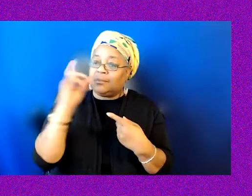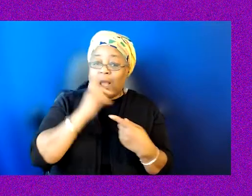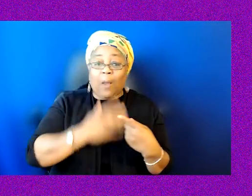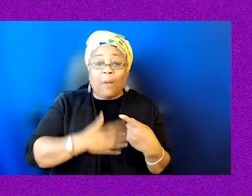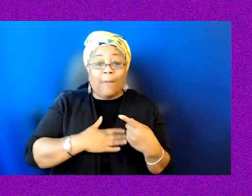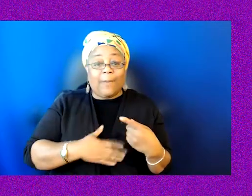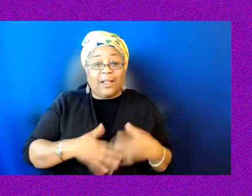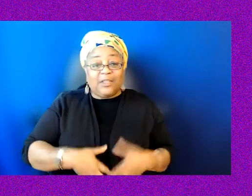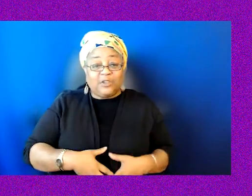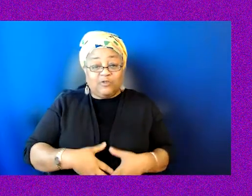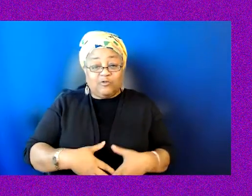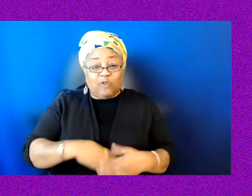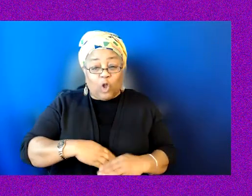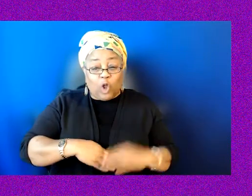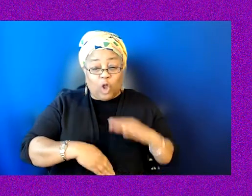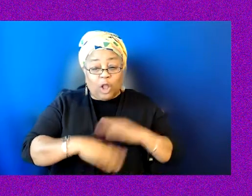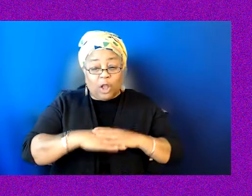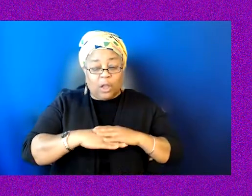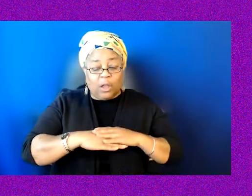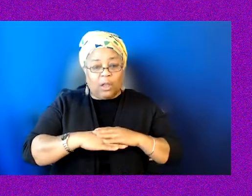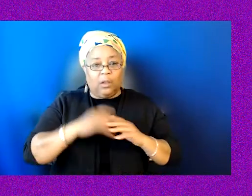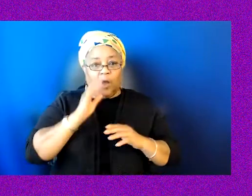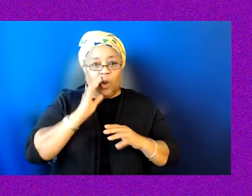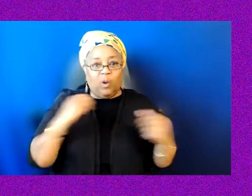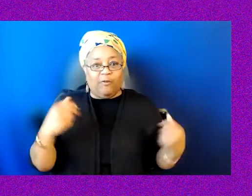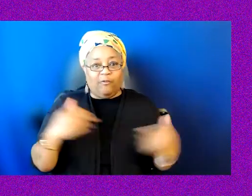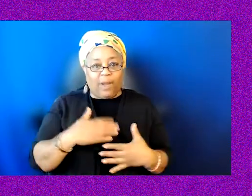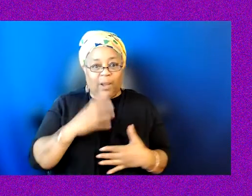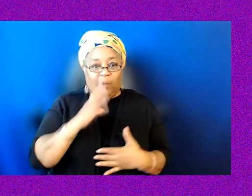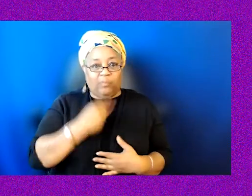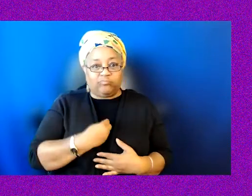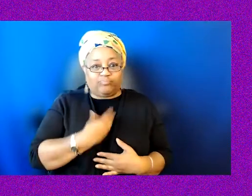están llenos, estamos miedosos de la indigestión.